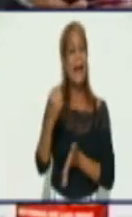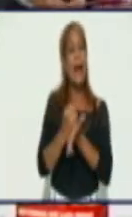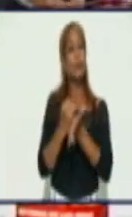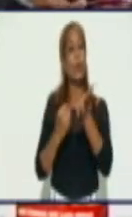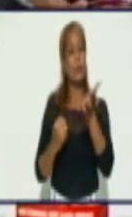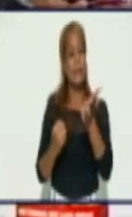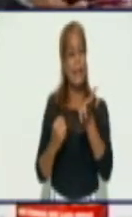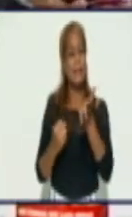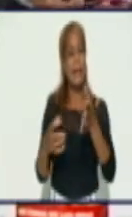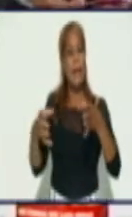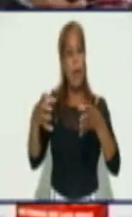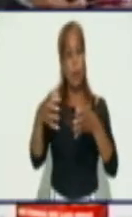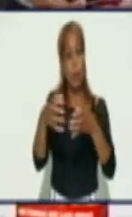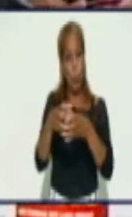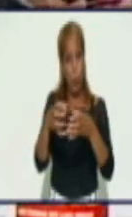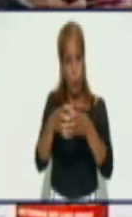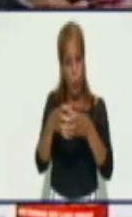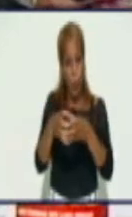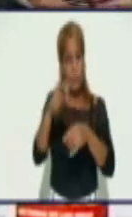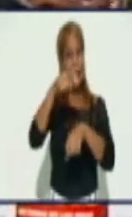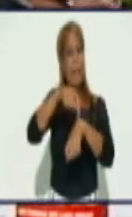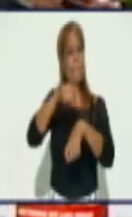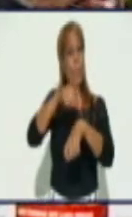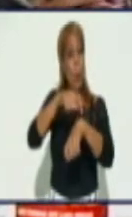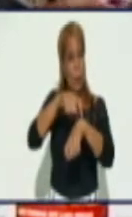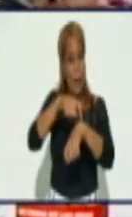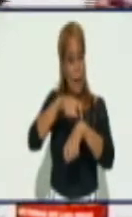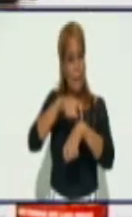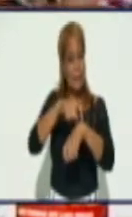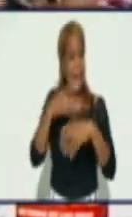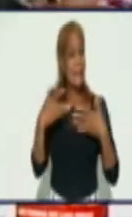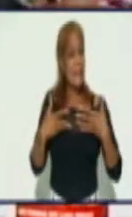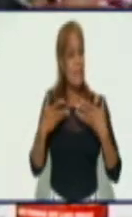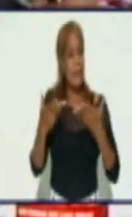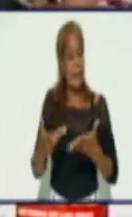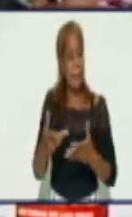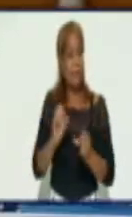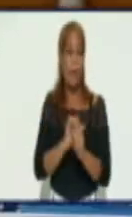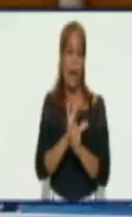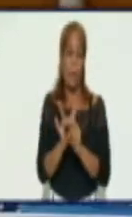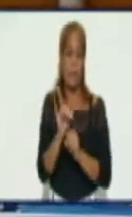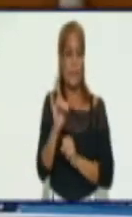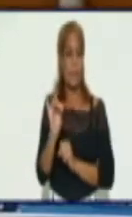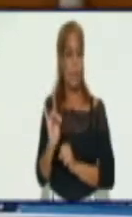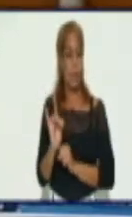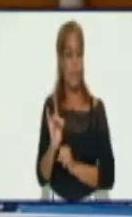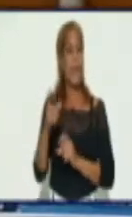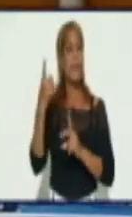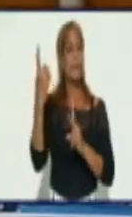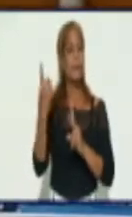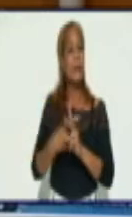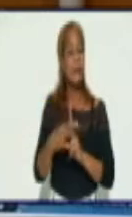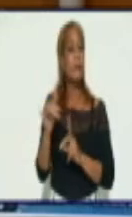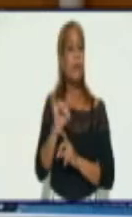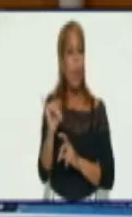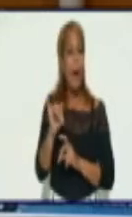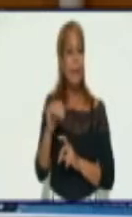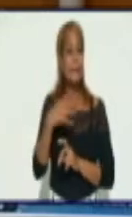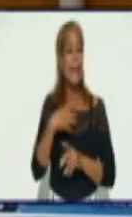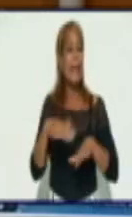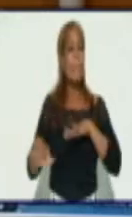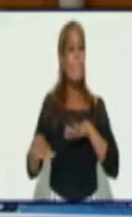grupo provincial temporal de enfrentamiento a lakovic y también tendrá movilidad el